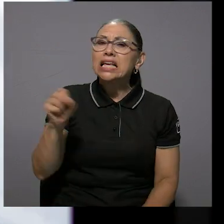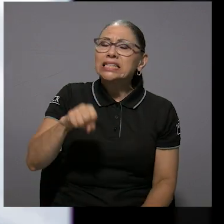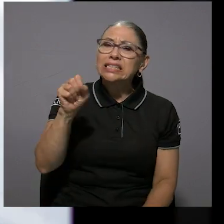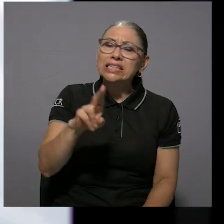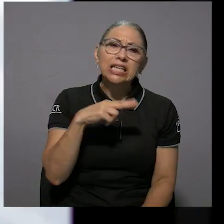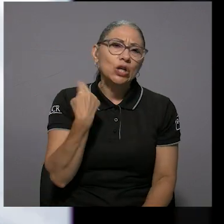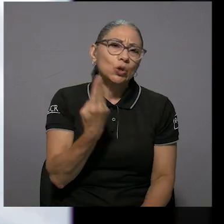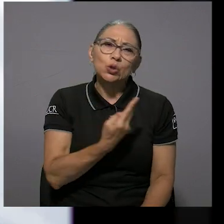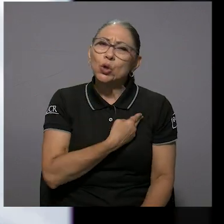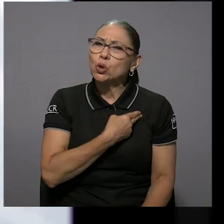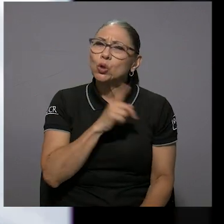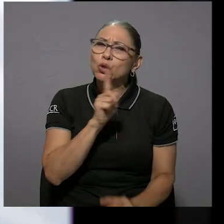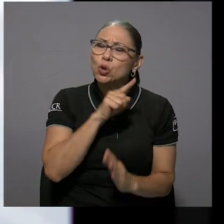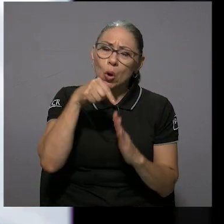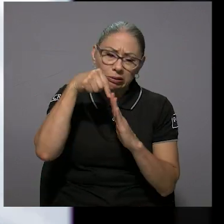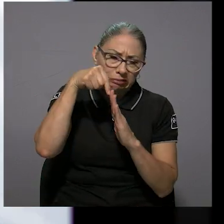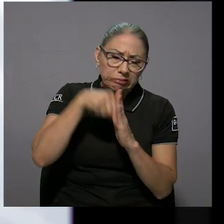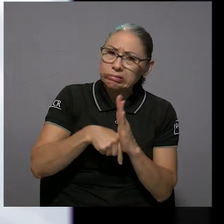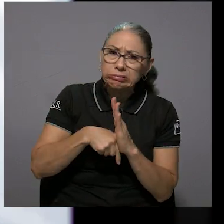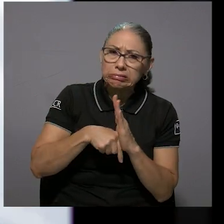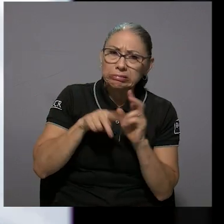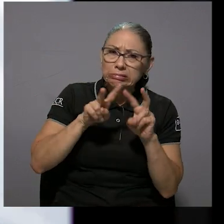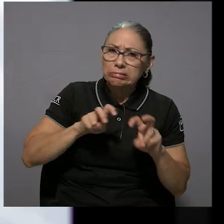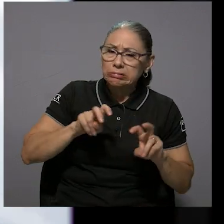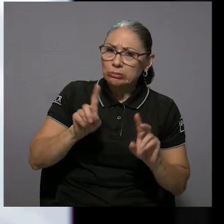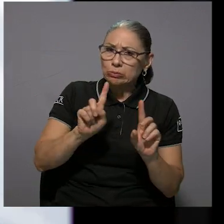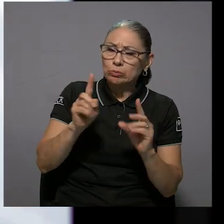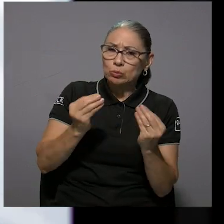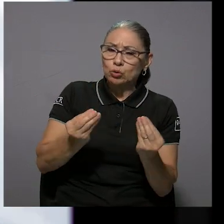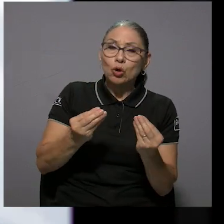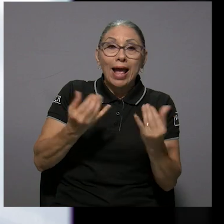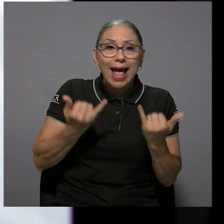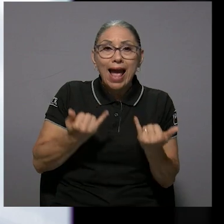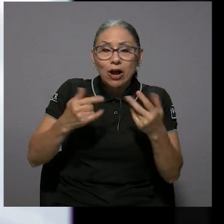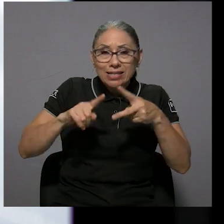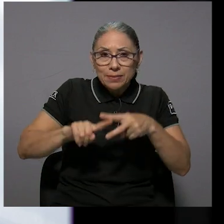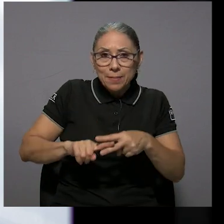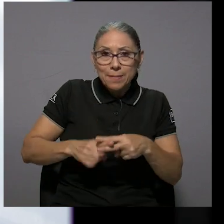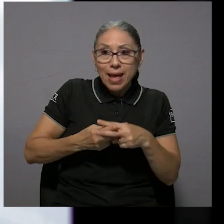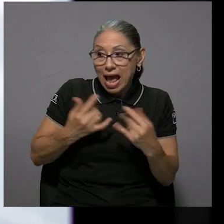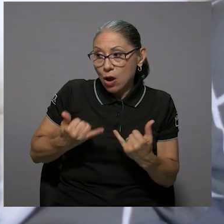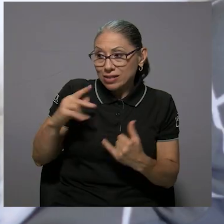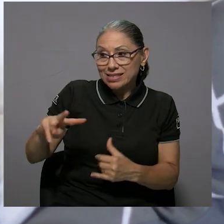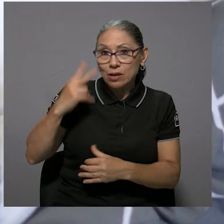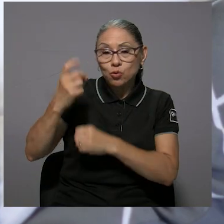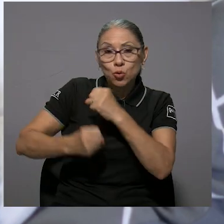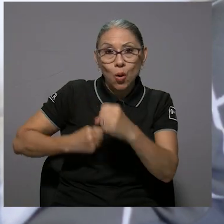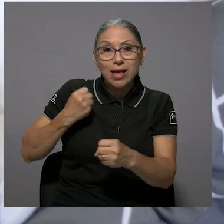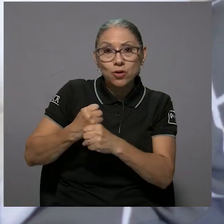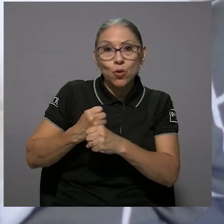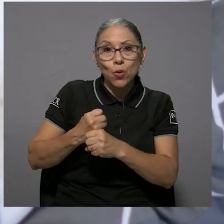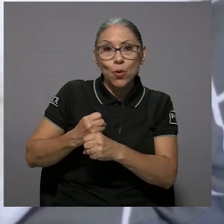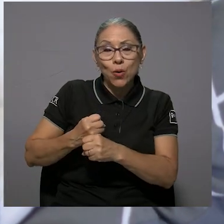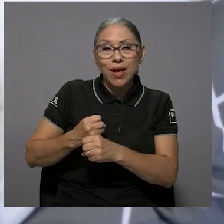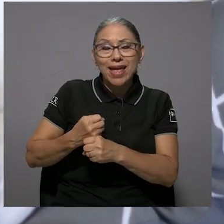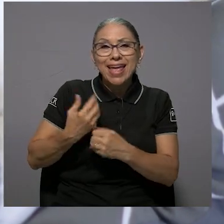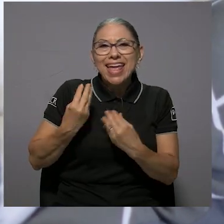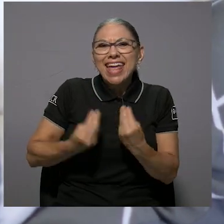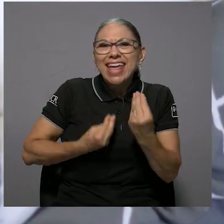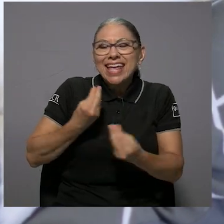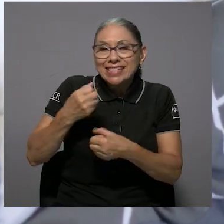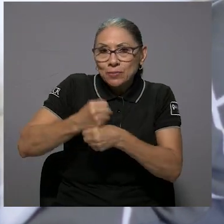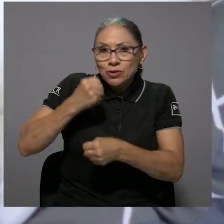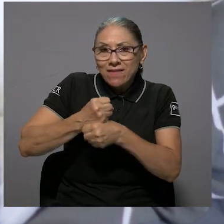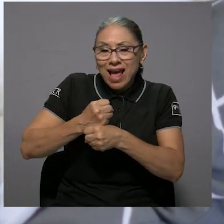Sí, nosotros no nos hemos metido tanto estamos empezando en este segundo año que tenemos que ver, lo que